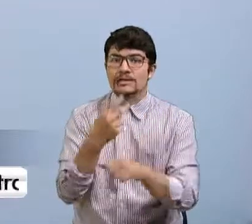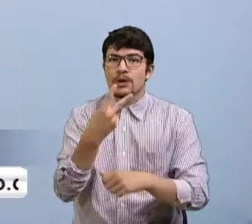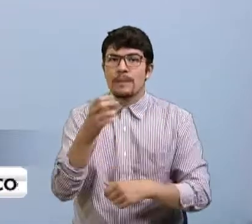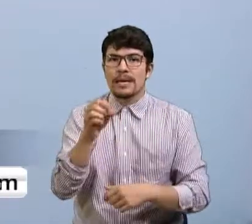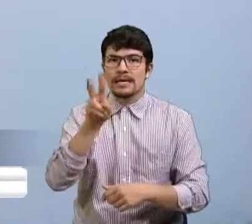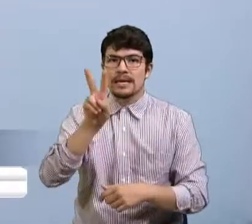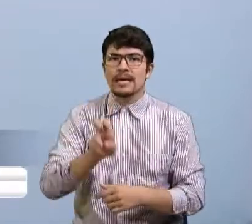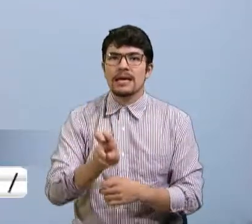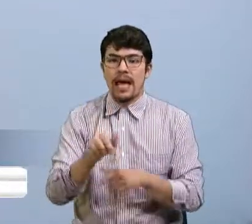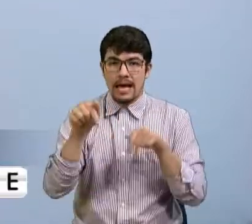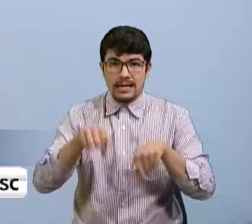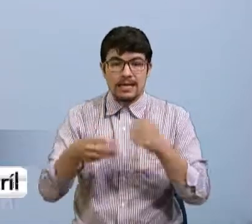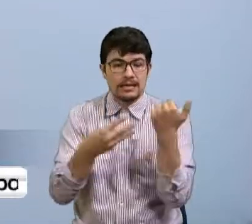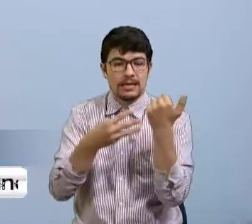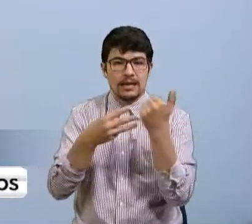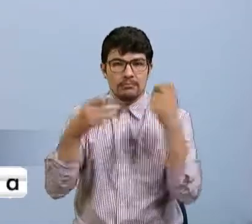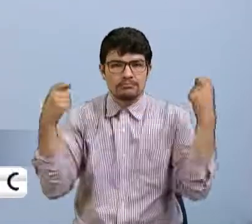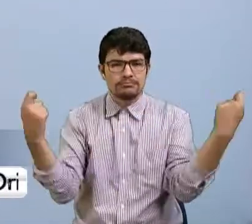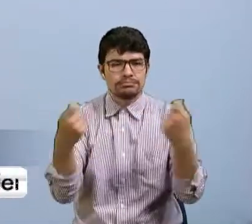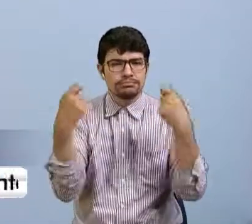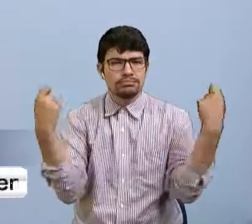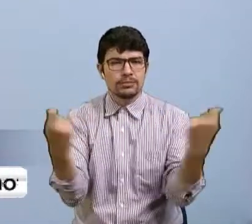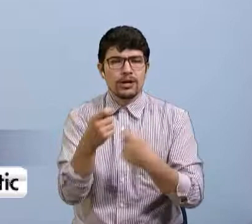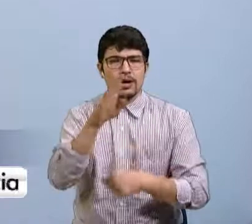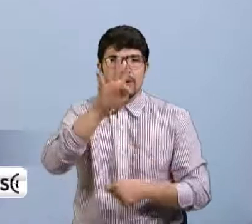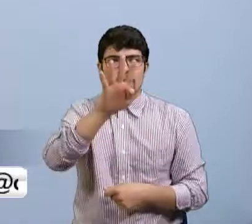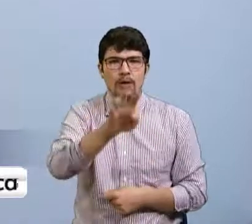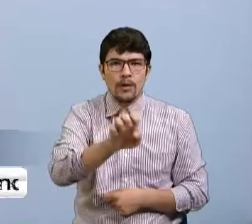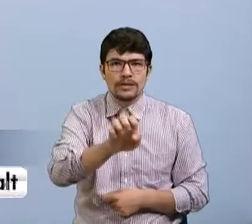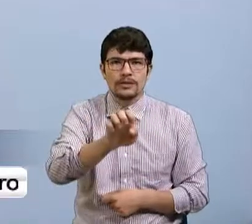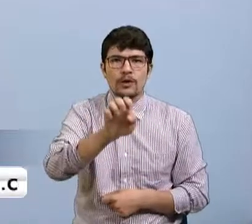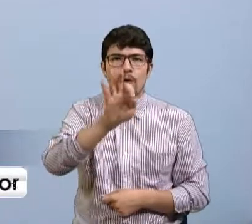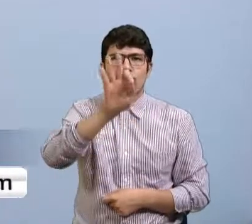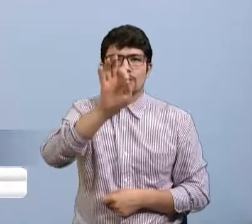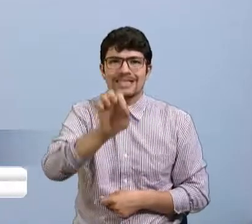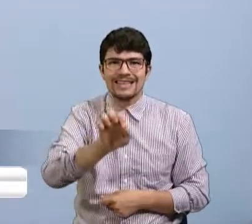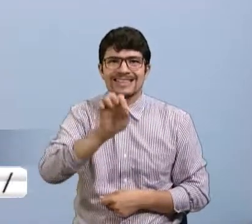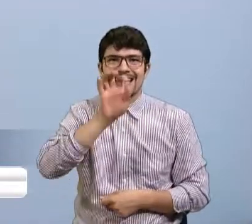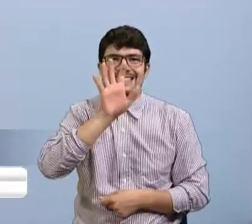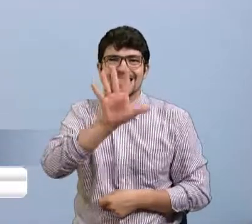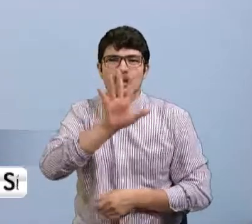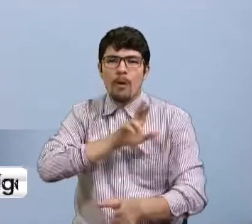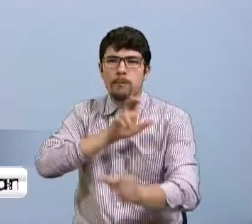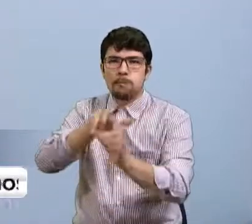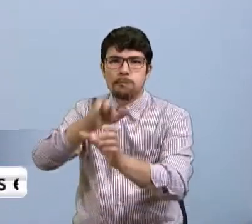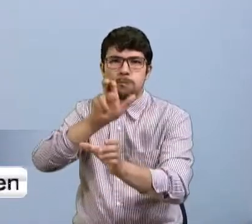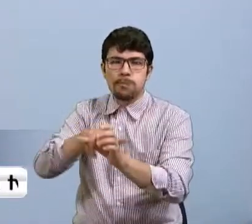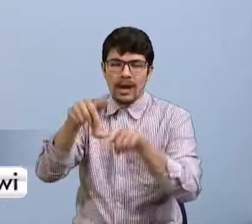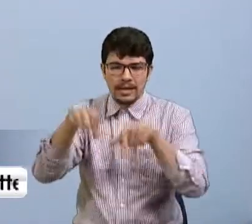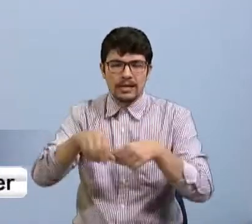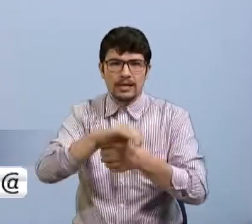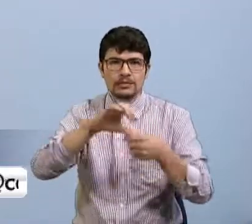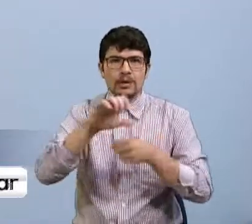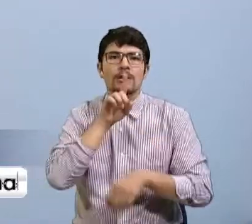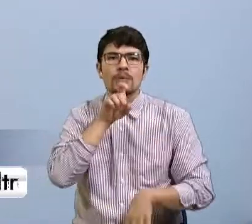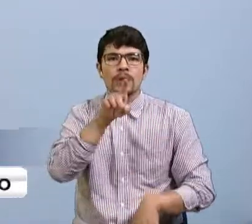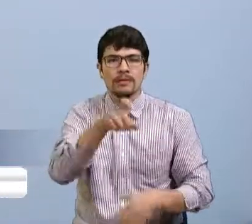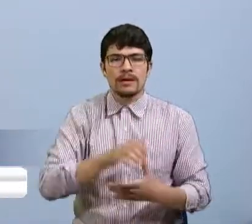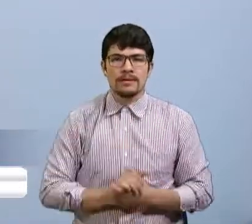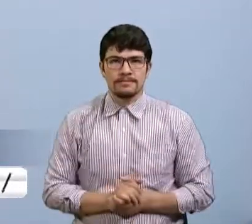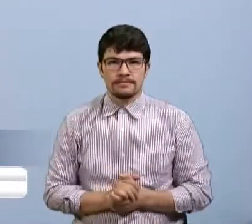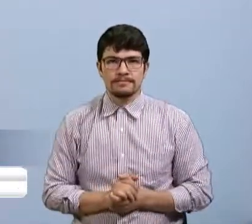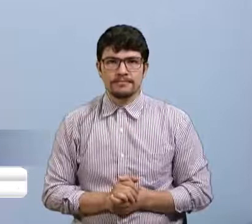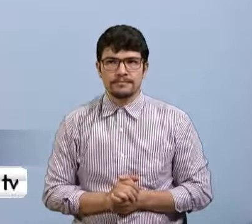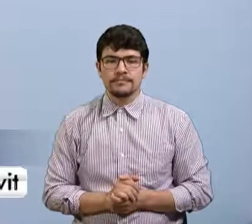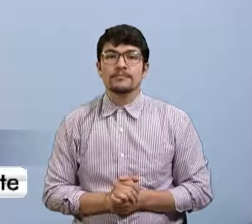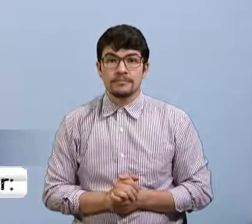realizado una oferta de 985 cupos sólo para bucaramanga estos